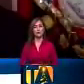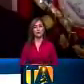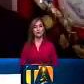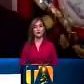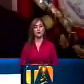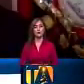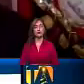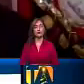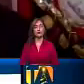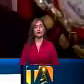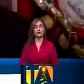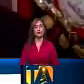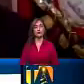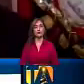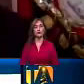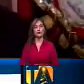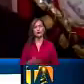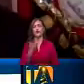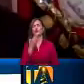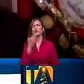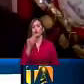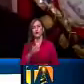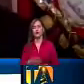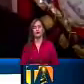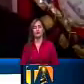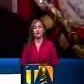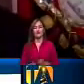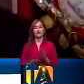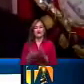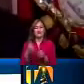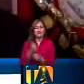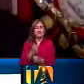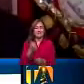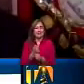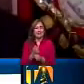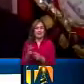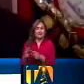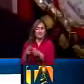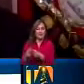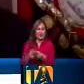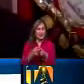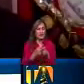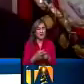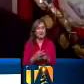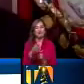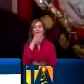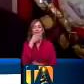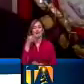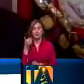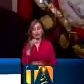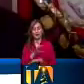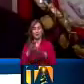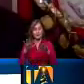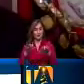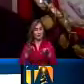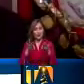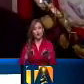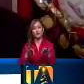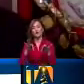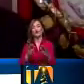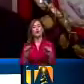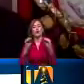forma es generar más trabajo en el campo a través de créditos. Esto hará que los agricultores puedan